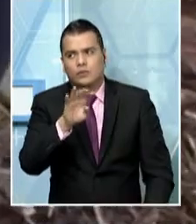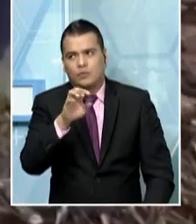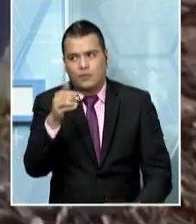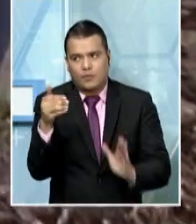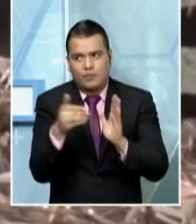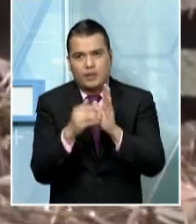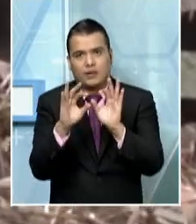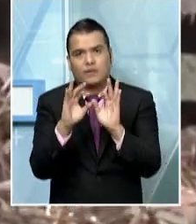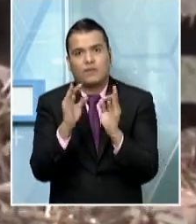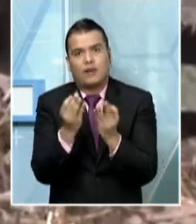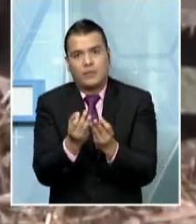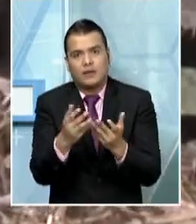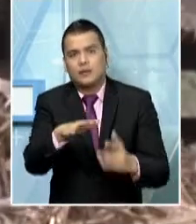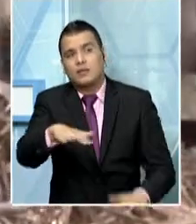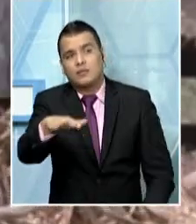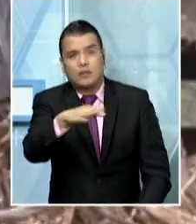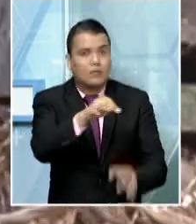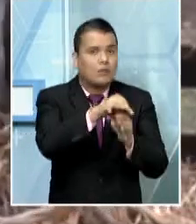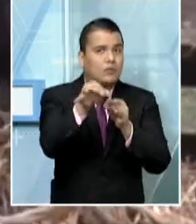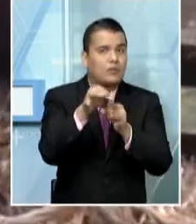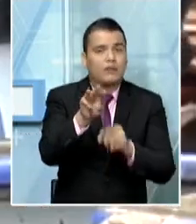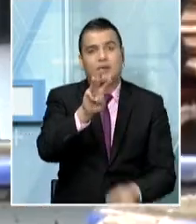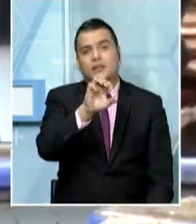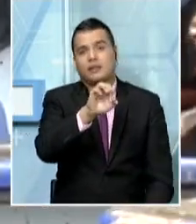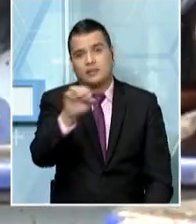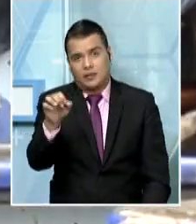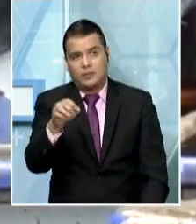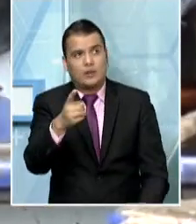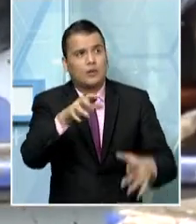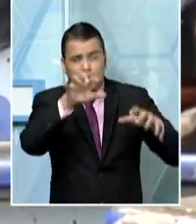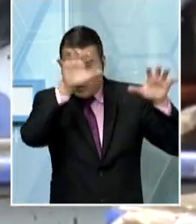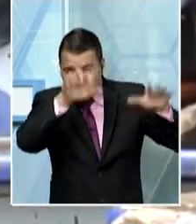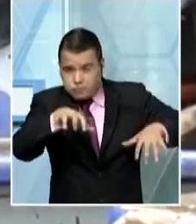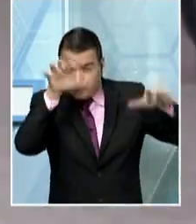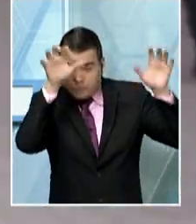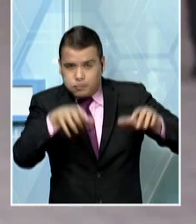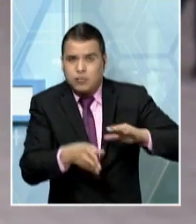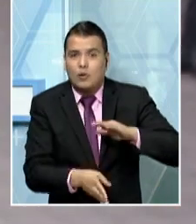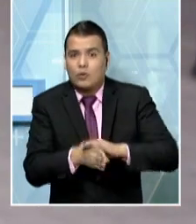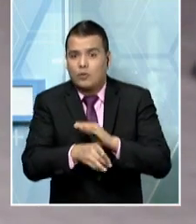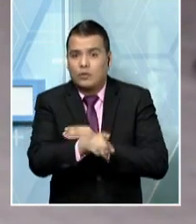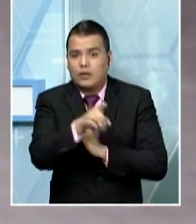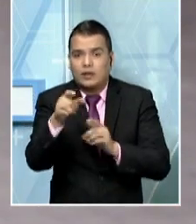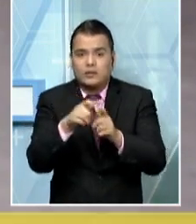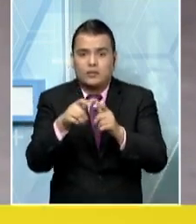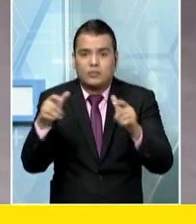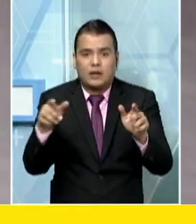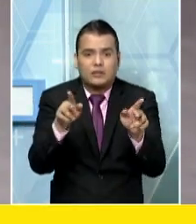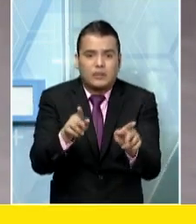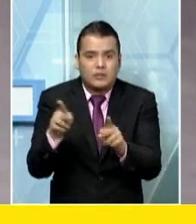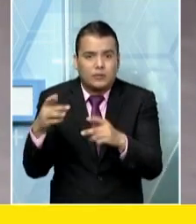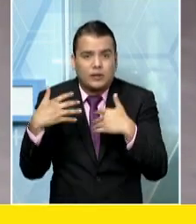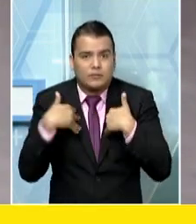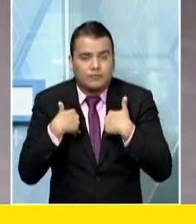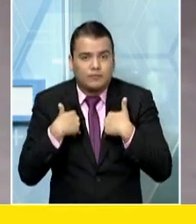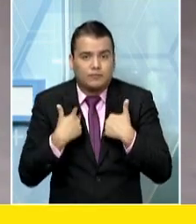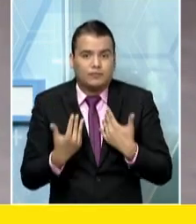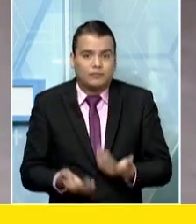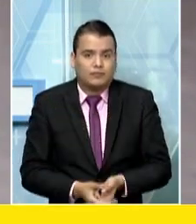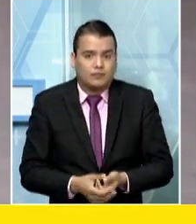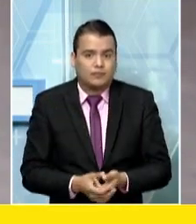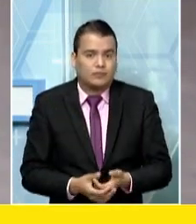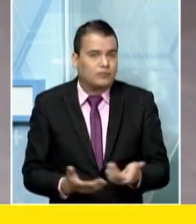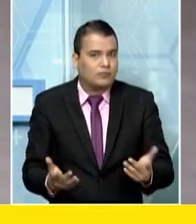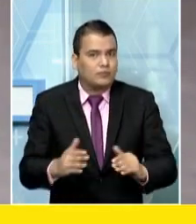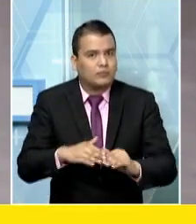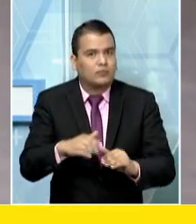300 territorios. Este número sigue creciendo porque la ola invernal no va a parar ni en diciembre. Porque aquí estamos por encima de todo, conectados